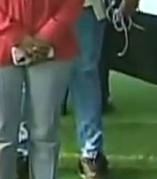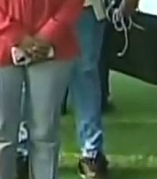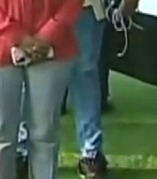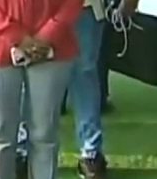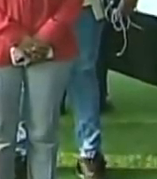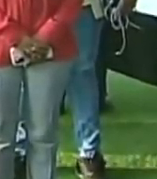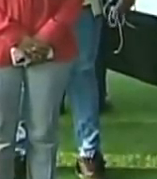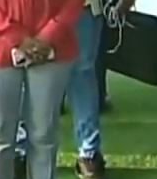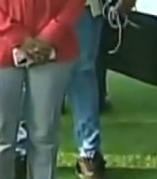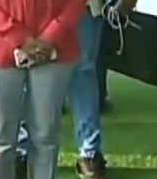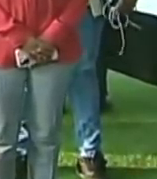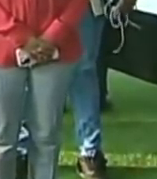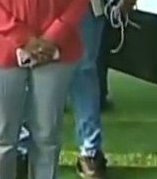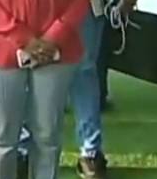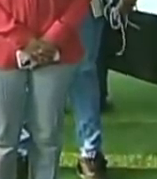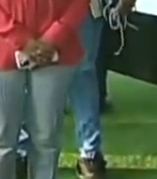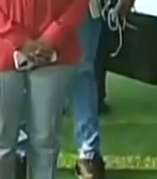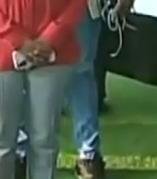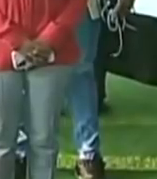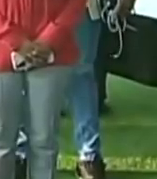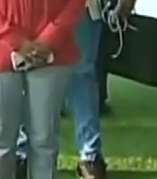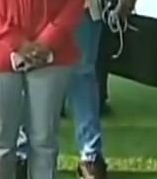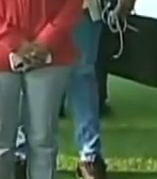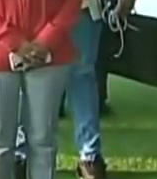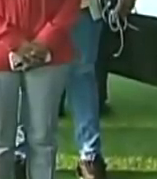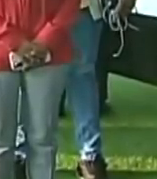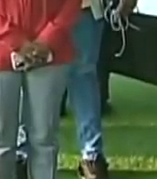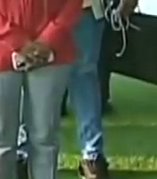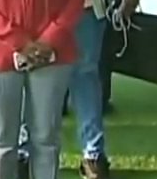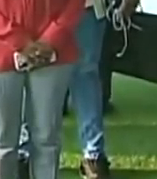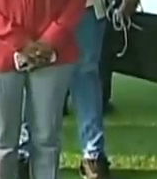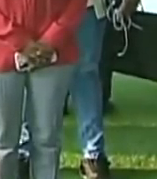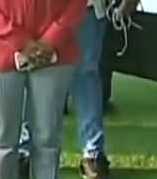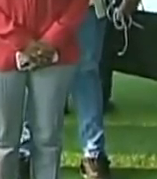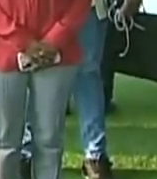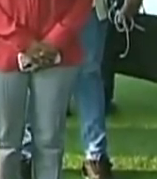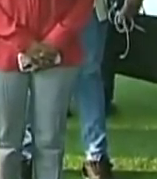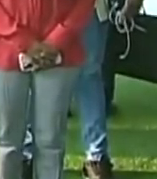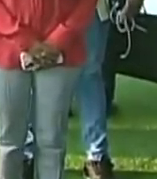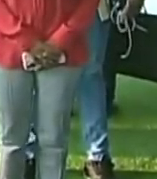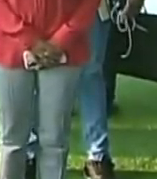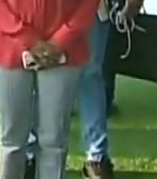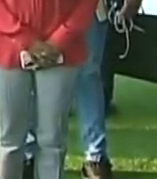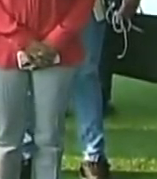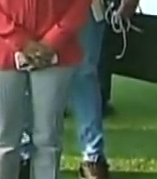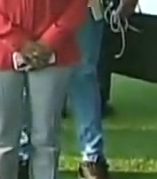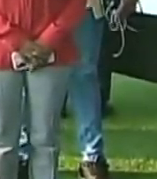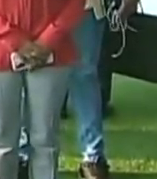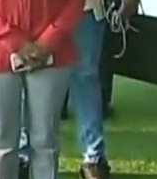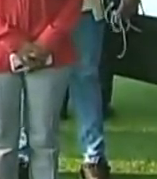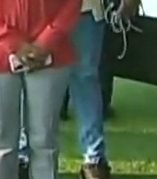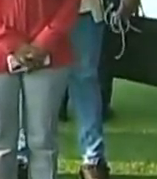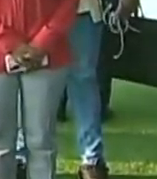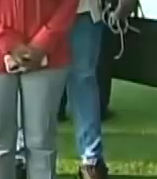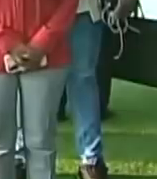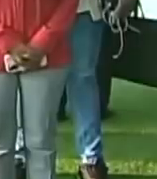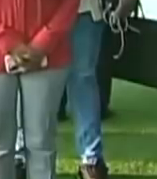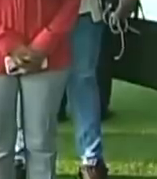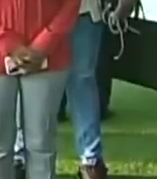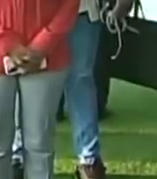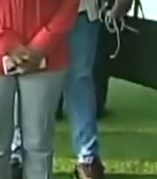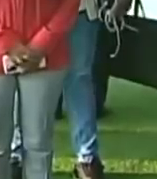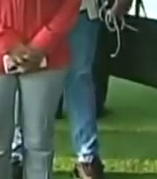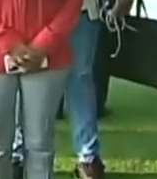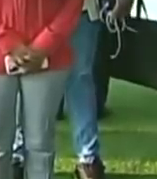porque hoy vamos a armar el combo completo del Sistema Nacional para el Apoyo de los